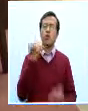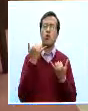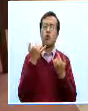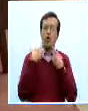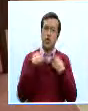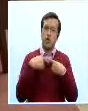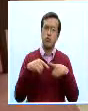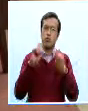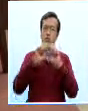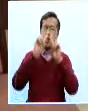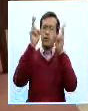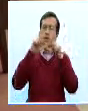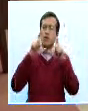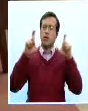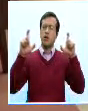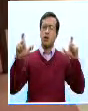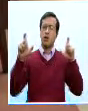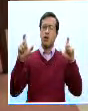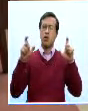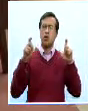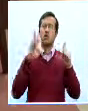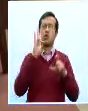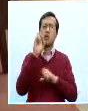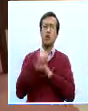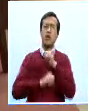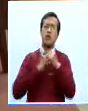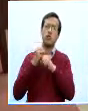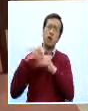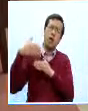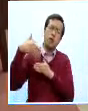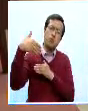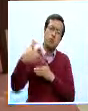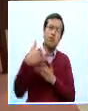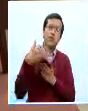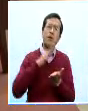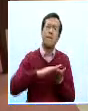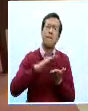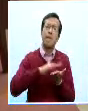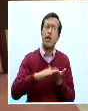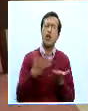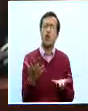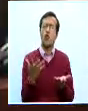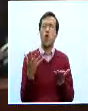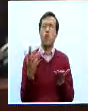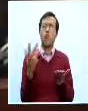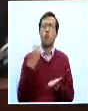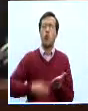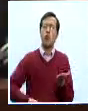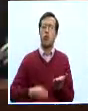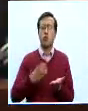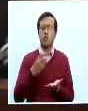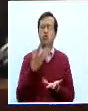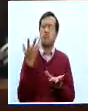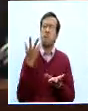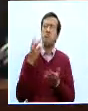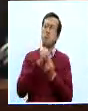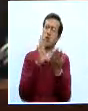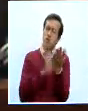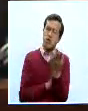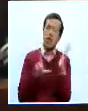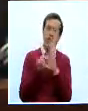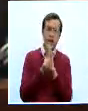este titular amnistía tributaria siete años después le pregunto este proyecto de remisión que equivale a